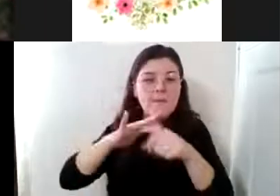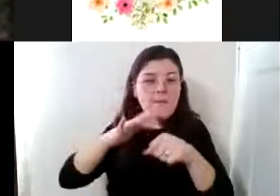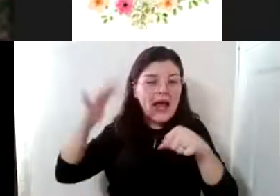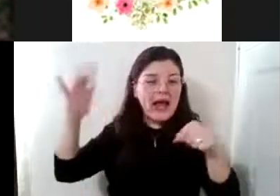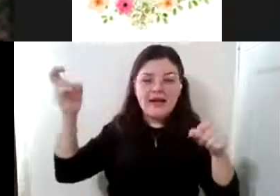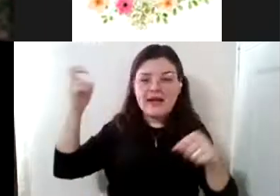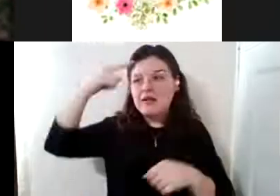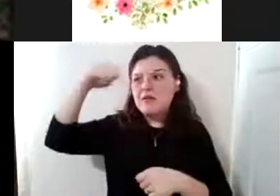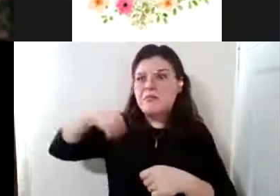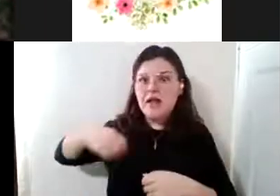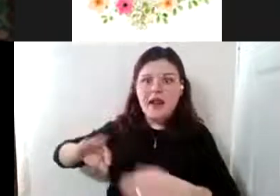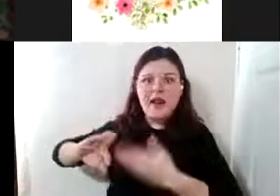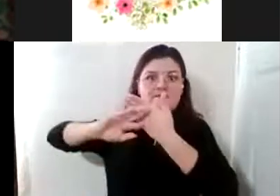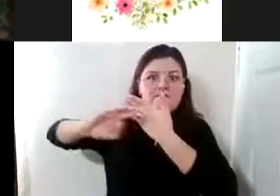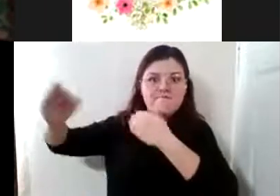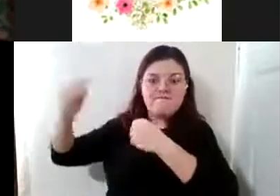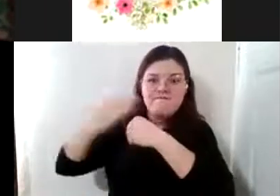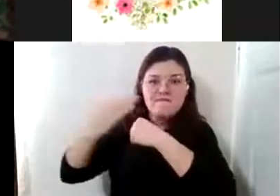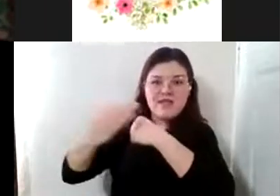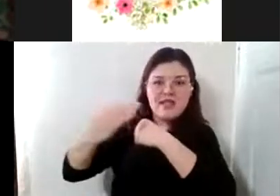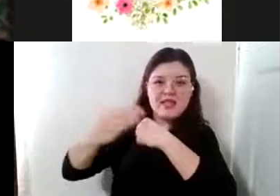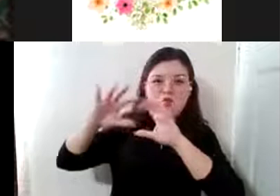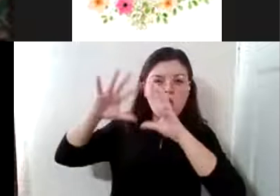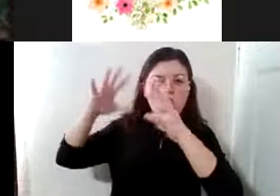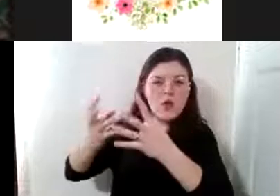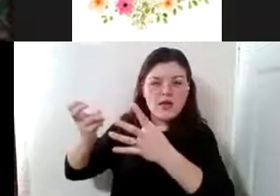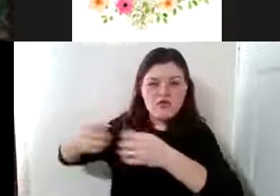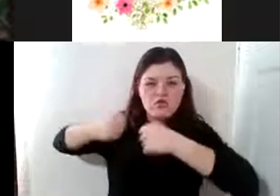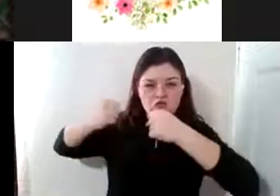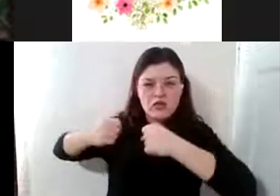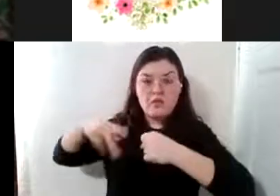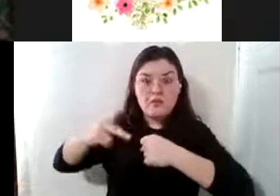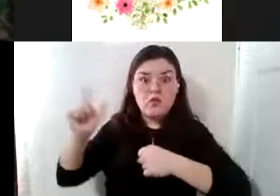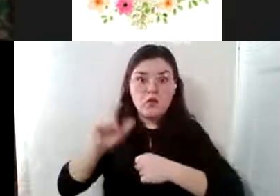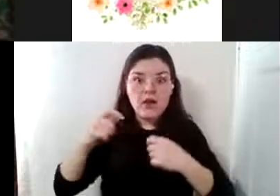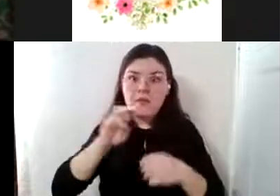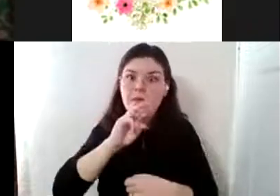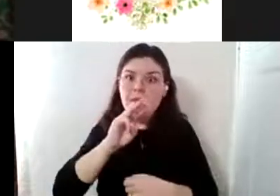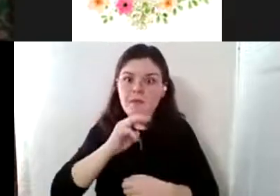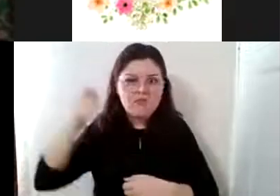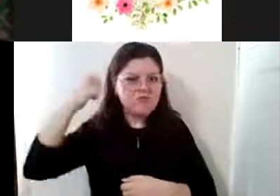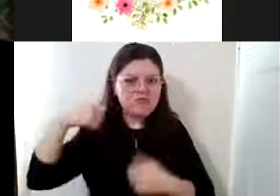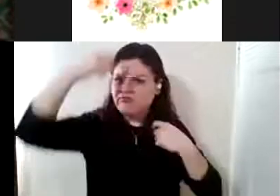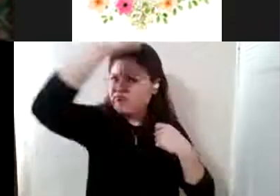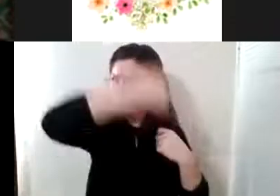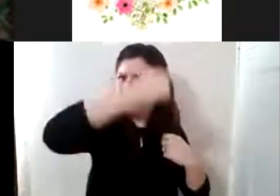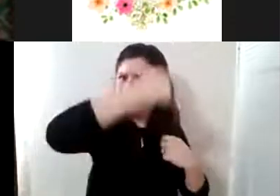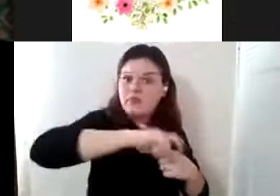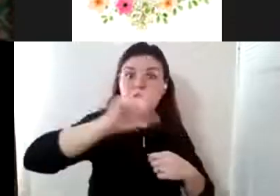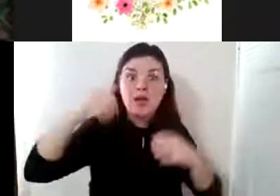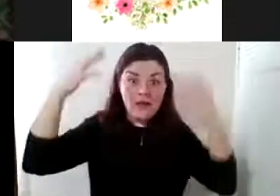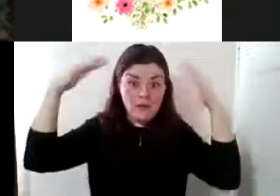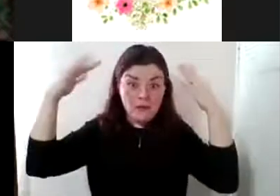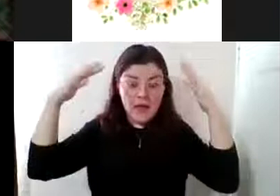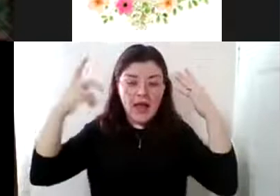más fuerte. Pero cuando su madre la peina, después de bañarse, ella se da cuenta